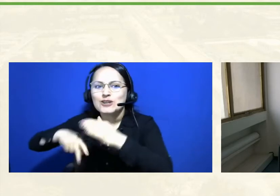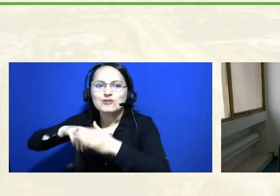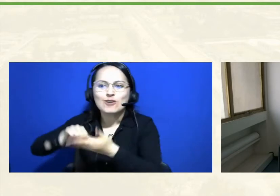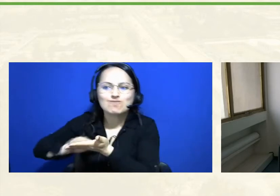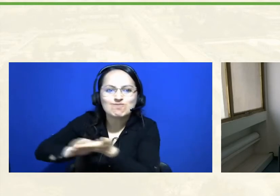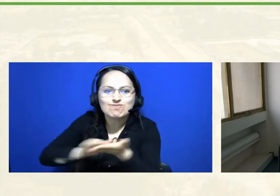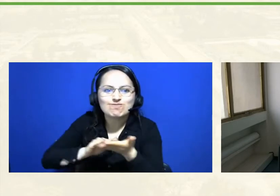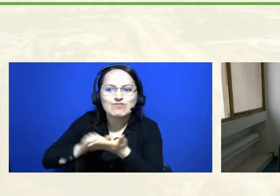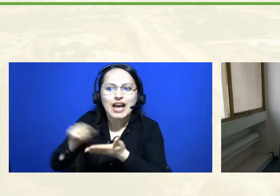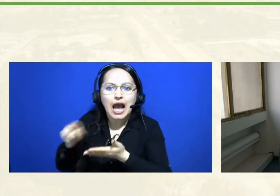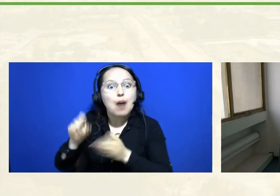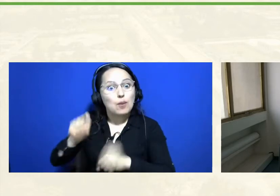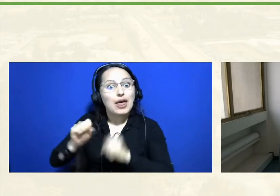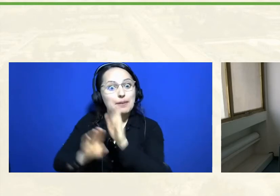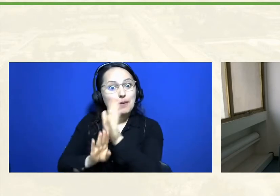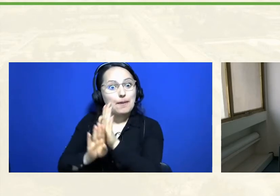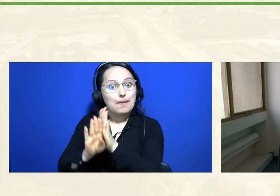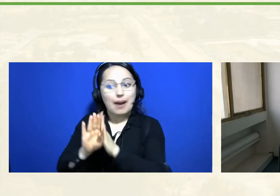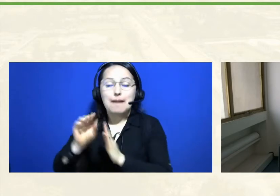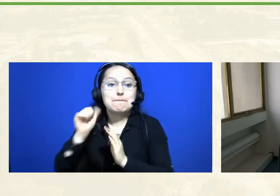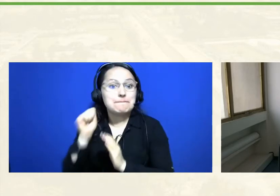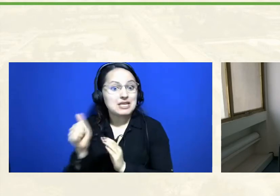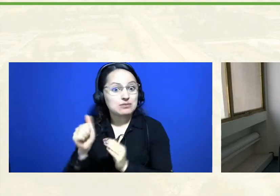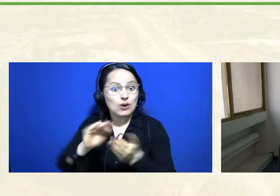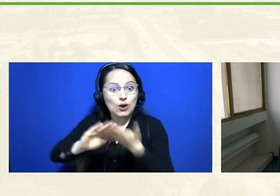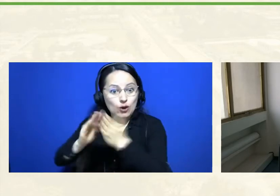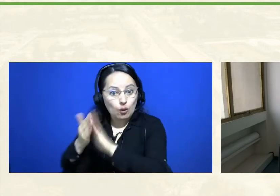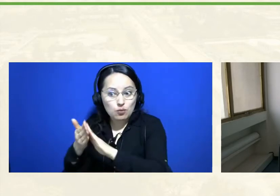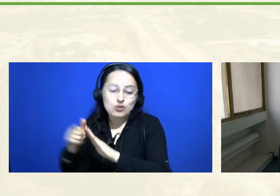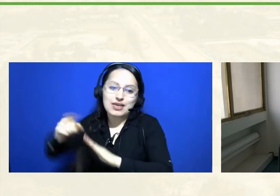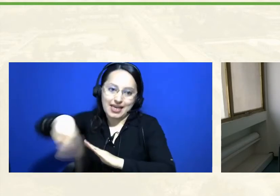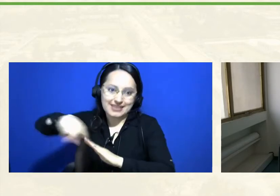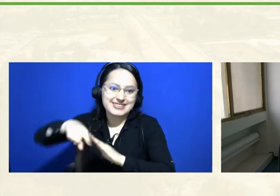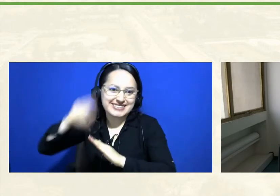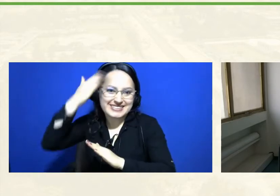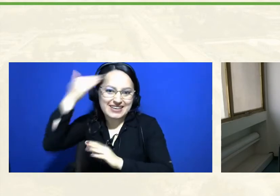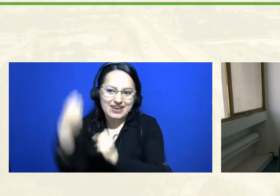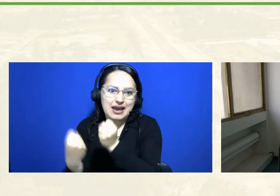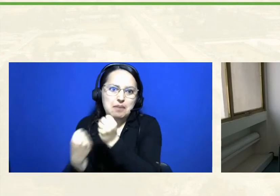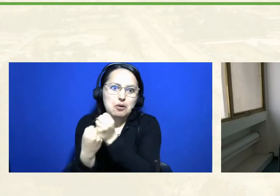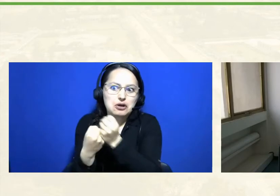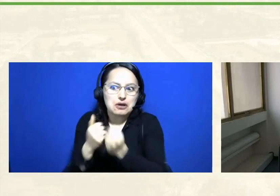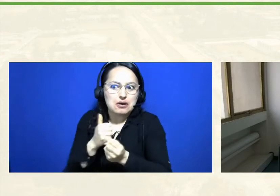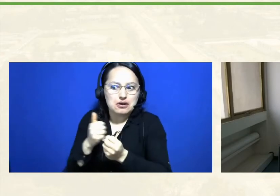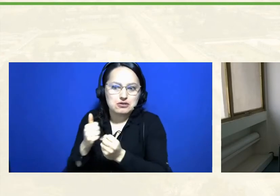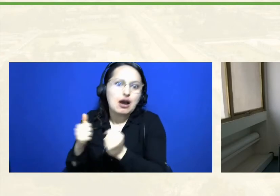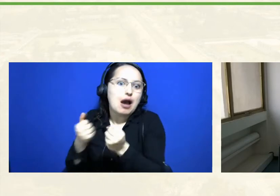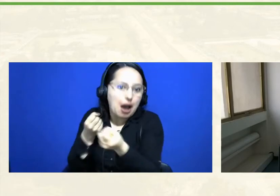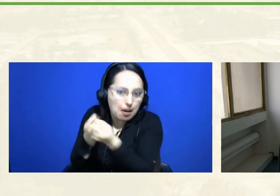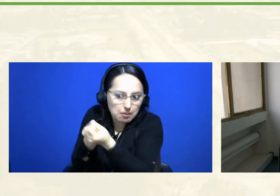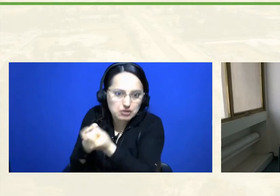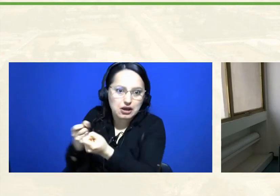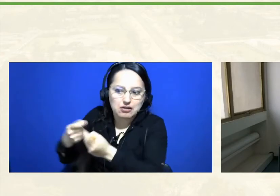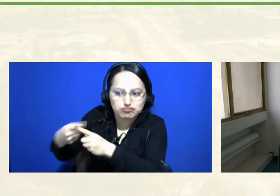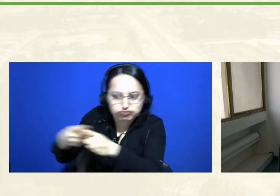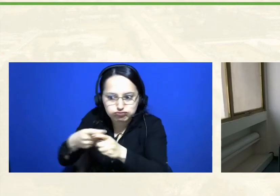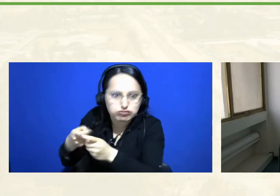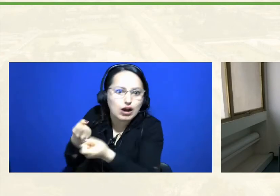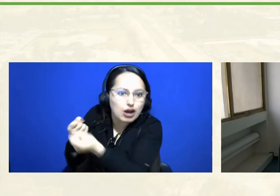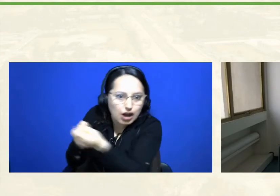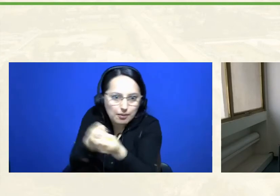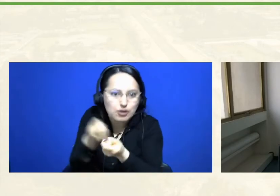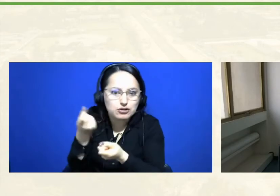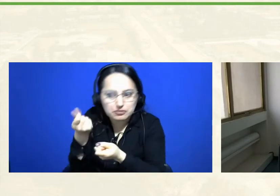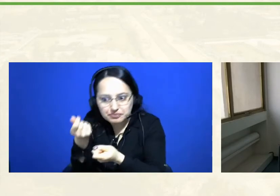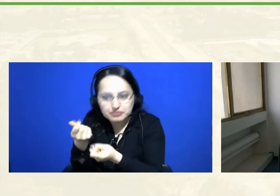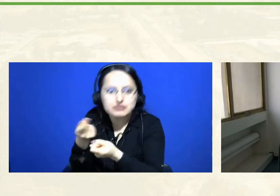mecanismo de cofinanciación donde la comunidad tiene que aportar unos recursos y el Estado complementar estos recursos de